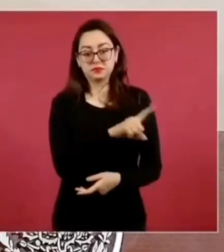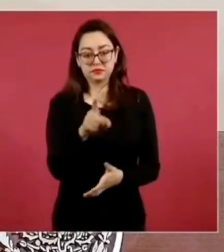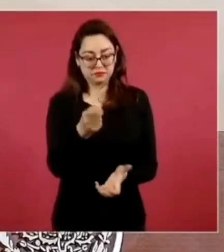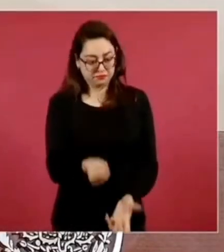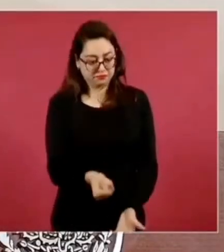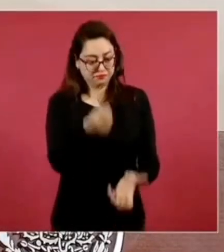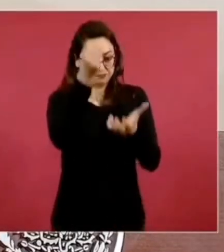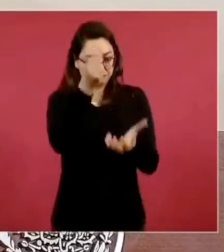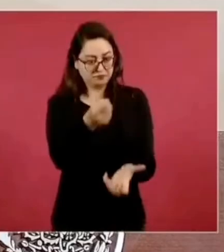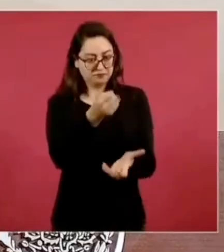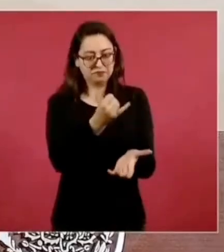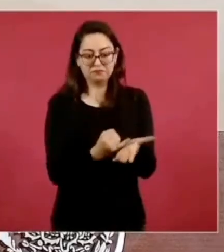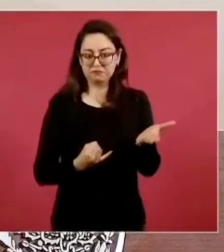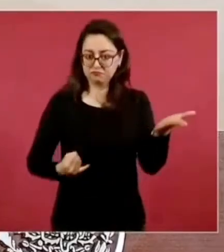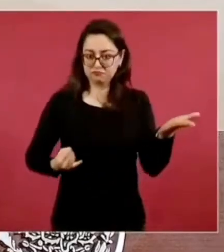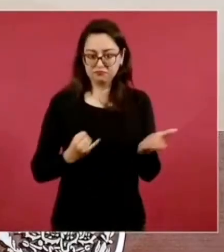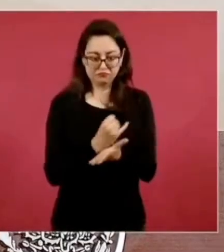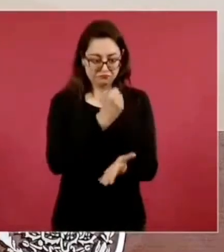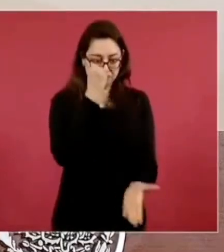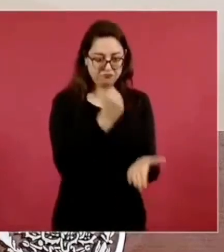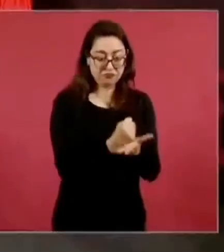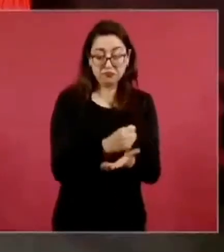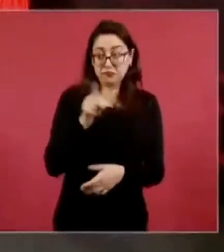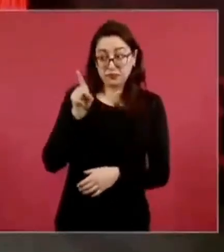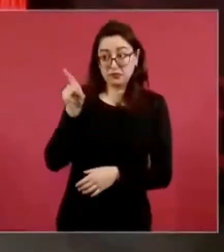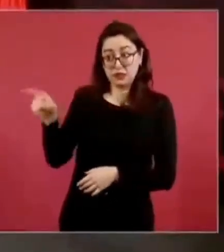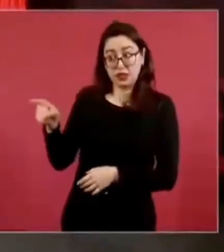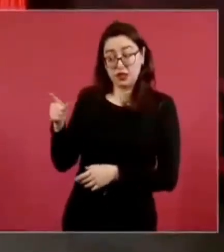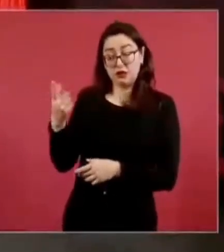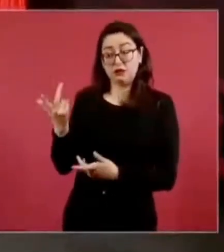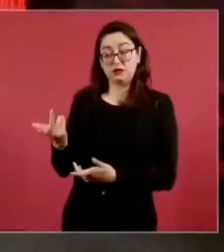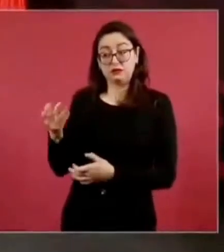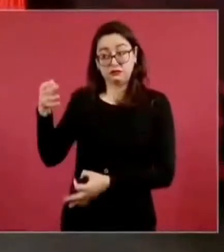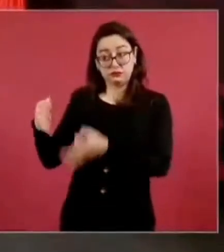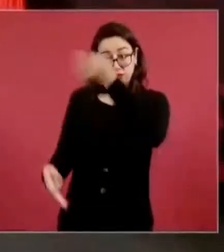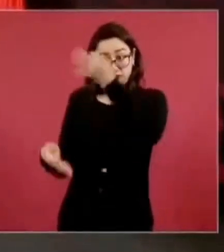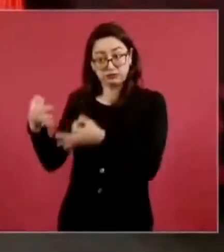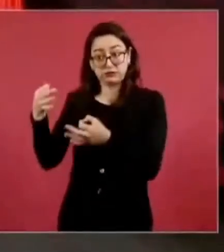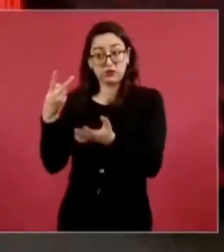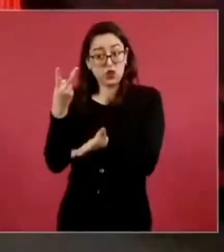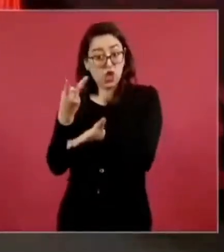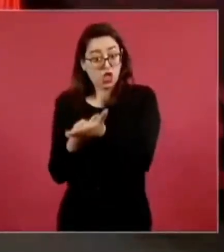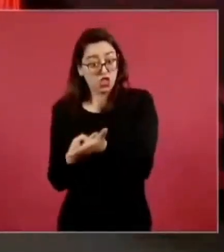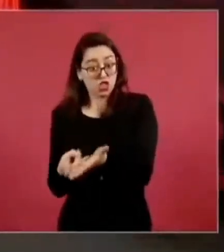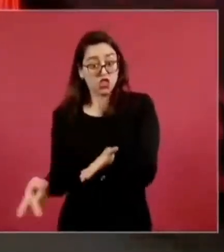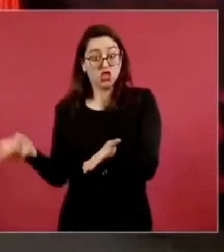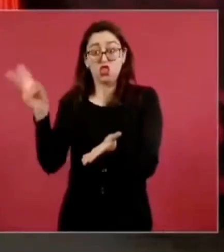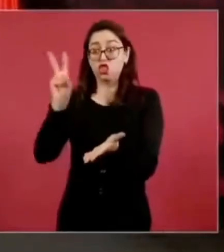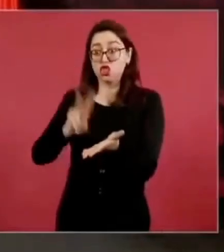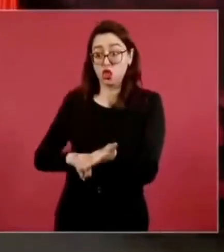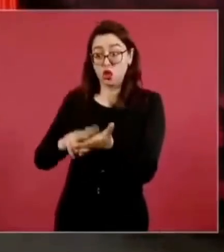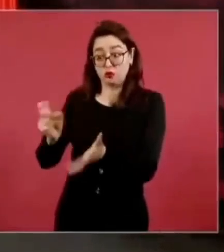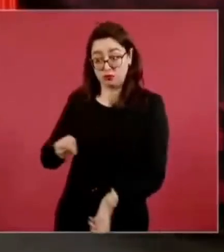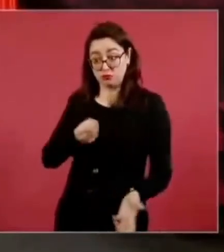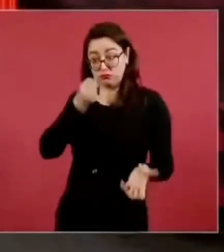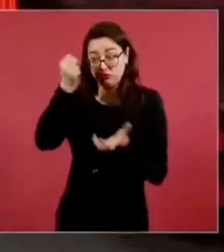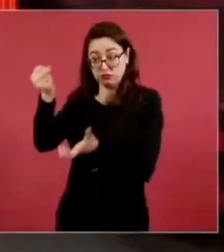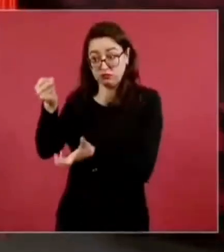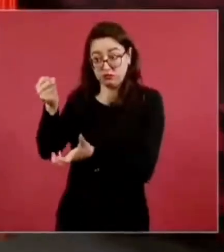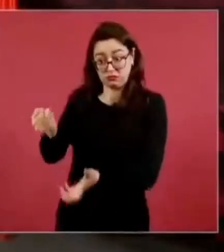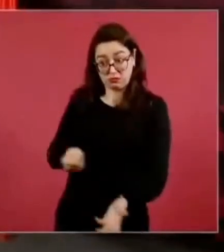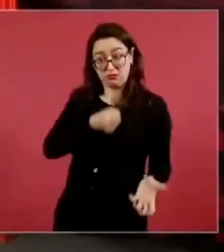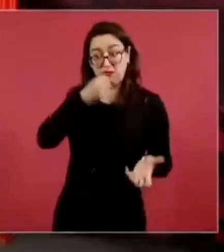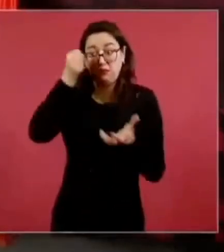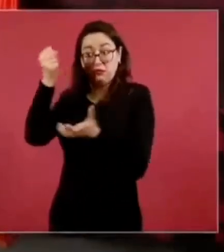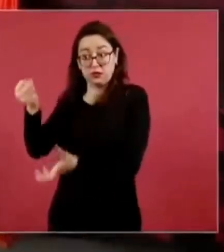que ya no iban a tener en el Poder Judicial 15,000 millones de pesos